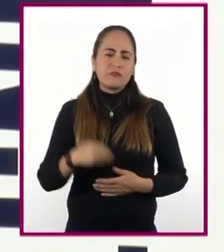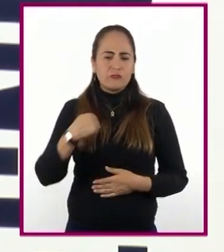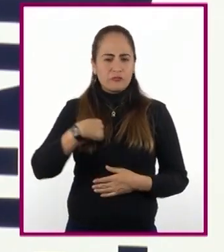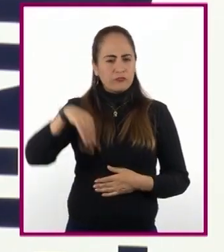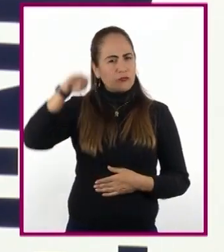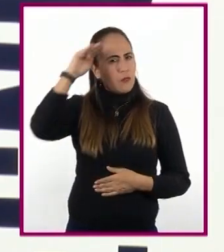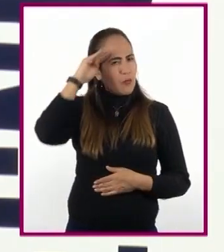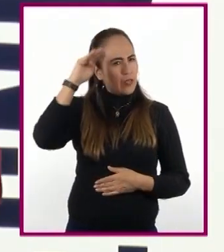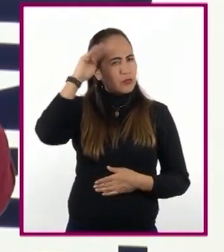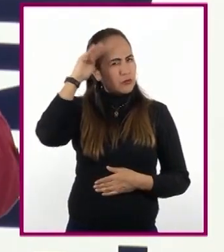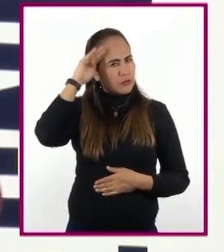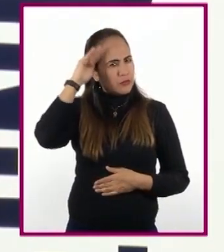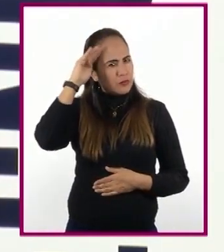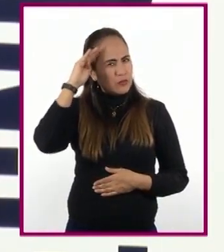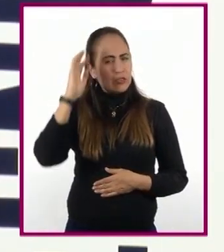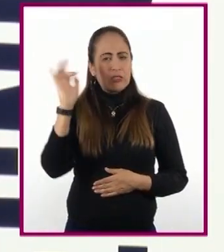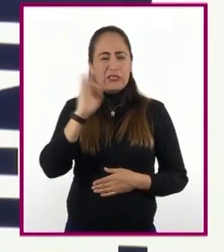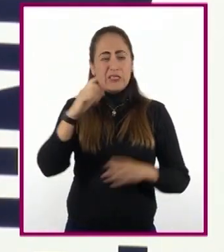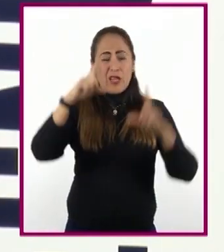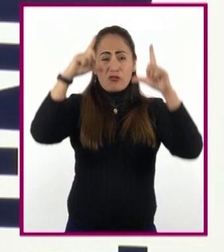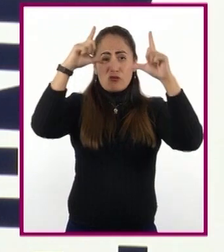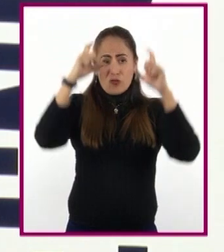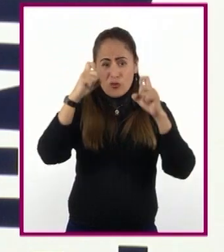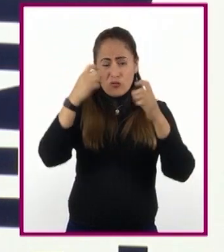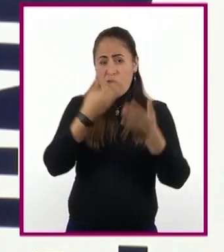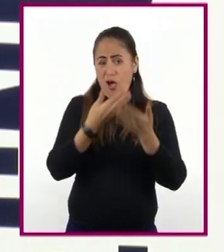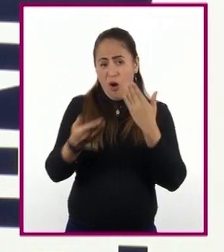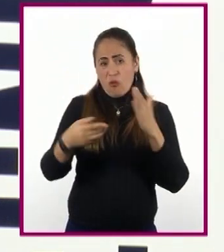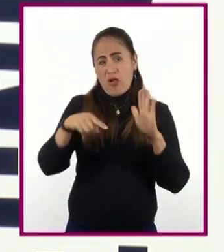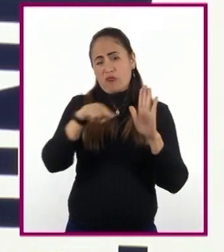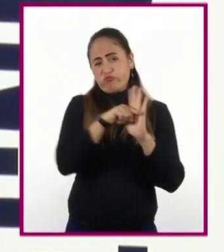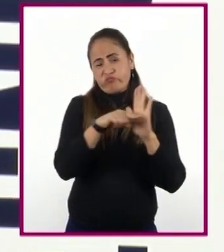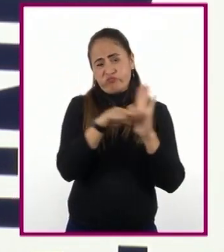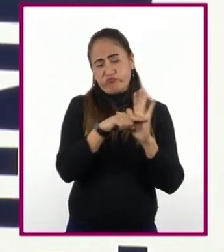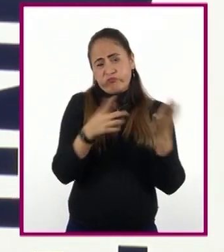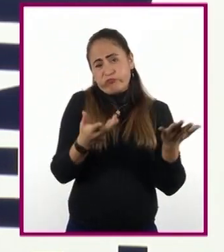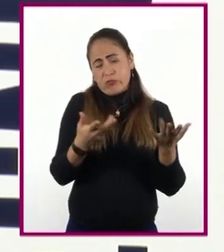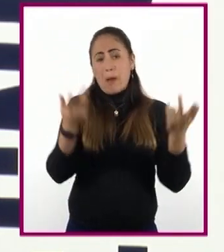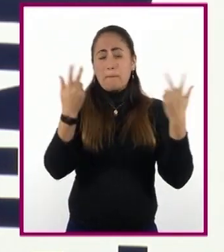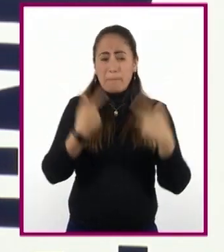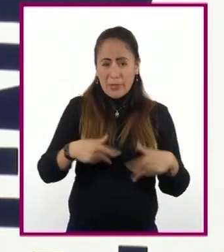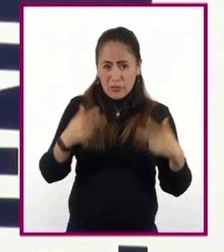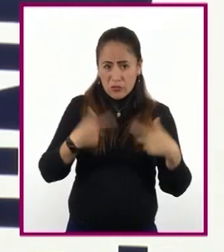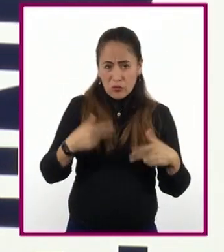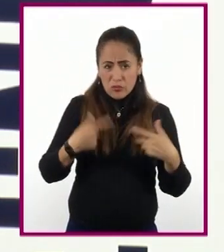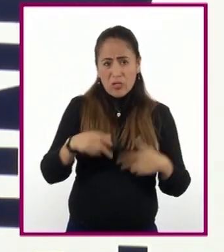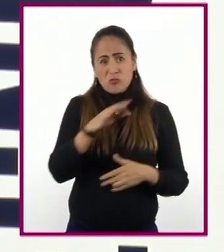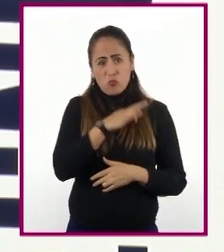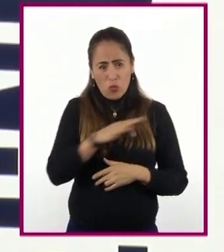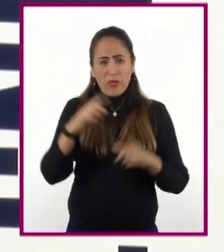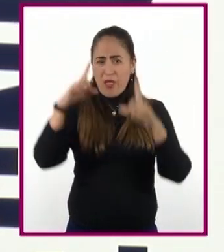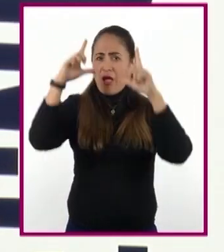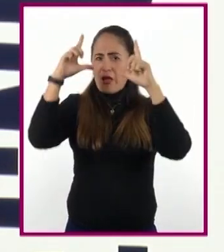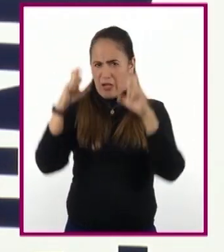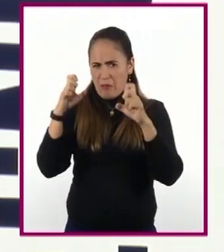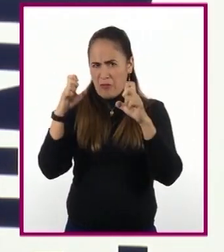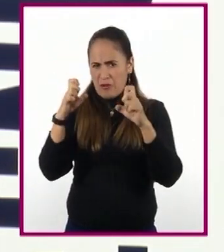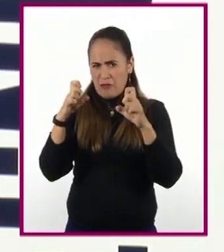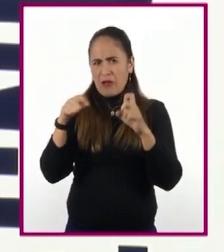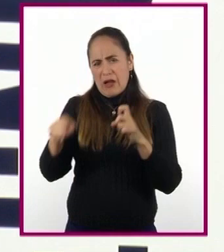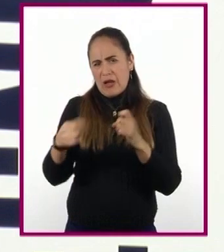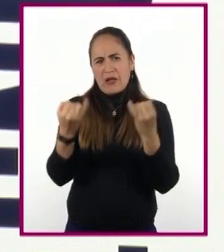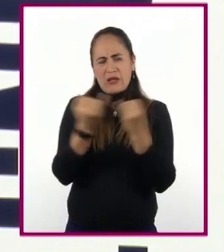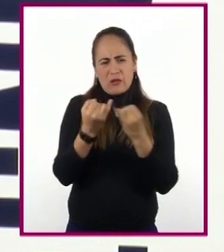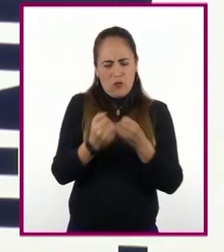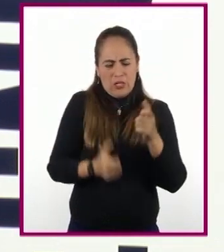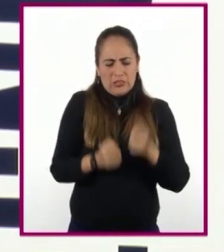pensando en algunas desventajas de la fotografía en la actualidad. Pues las personas que tienen acceso a las cámaras digitales en sus dispositivos